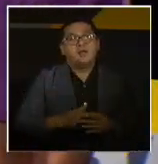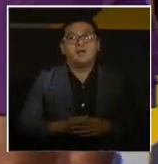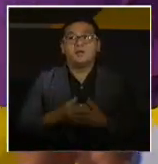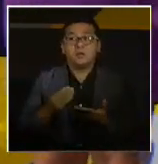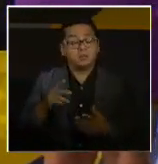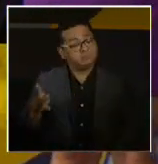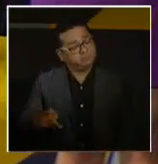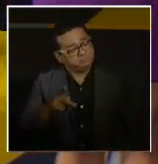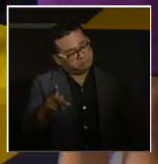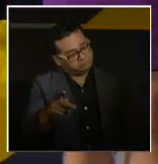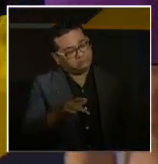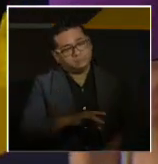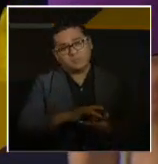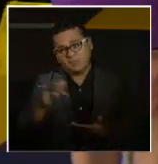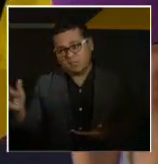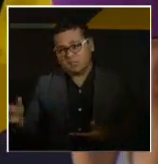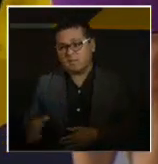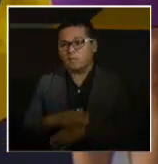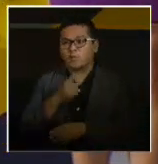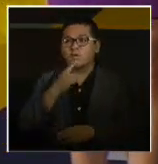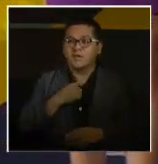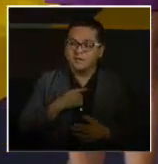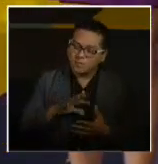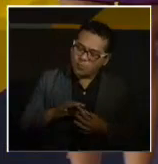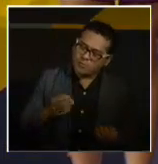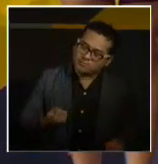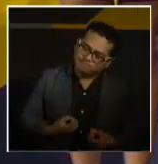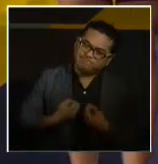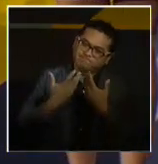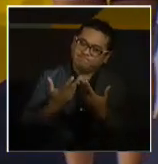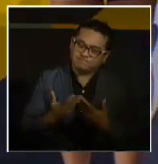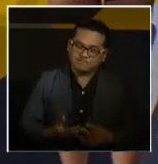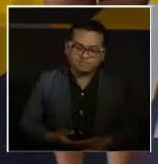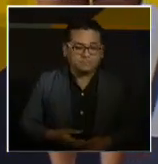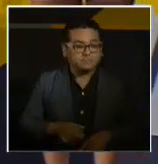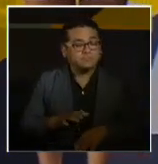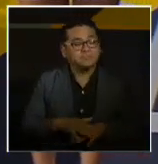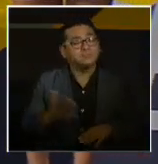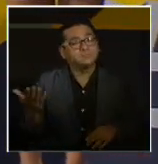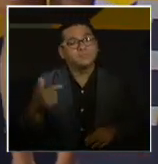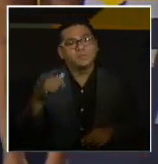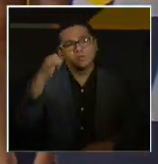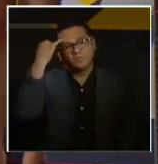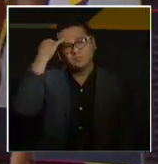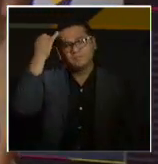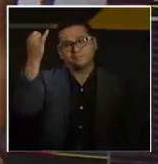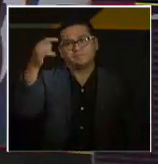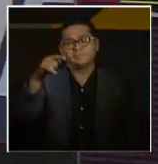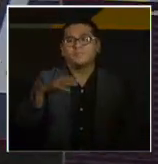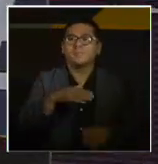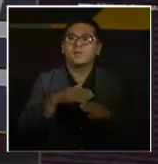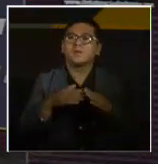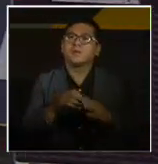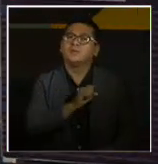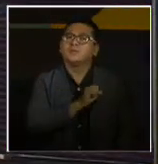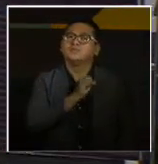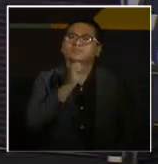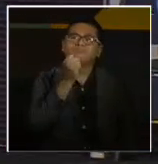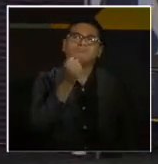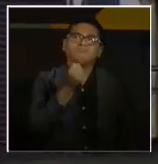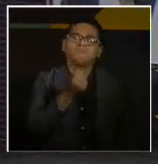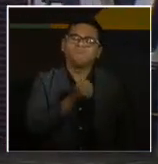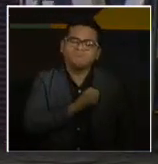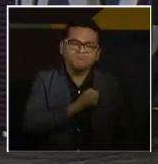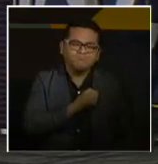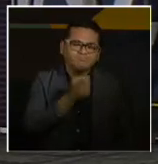atinada la pregunta y muy agradecido por la oportunidad que nos das de poderlo comentar. Hemos hecho un planteamiento en materia de salud en el